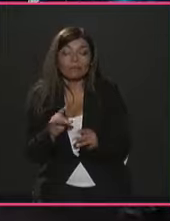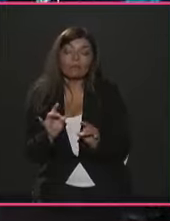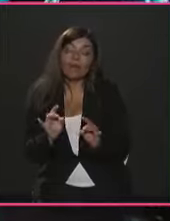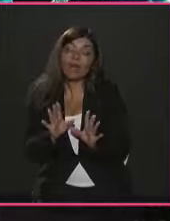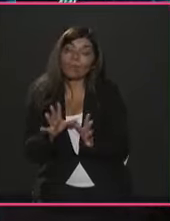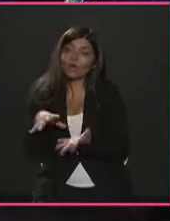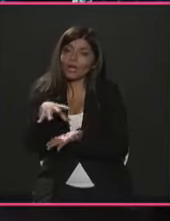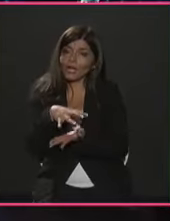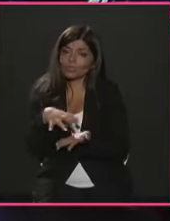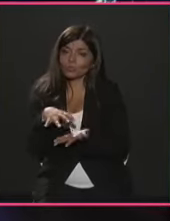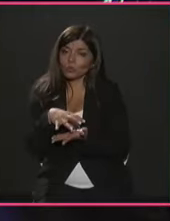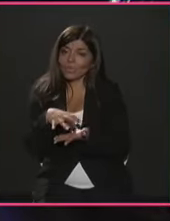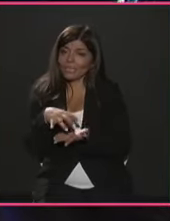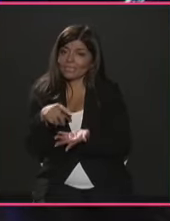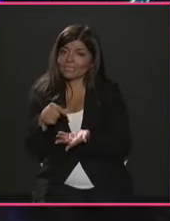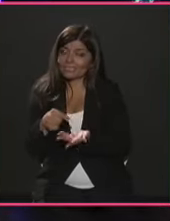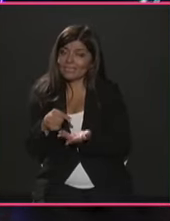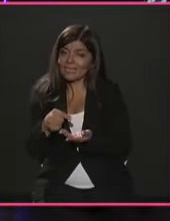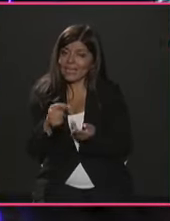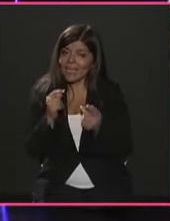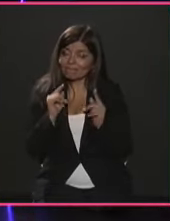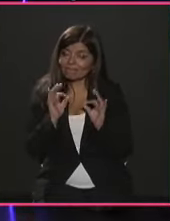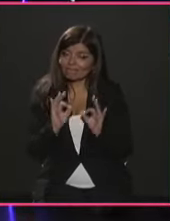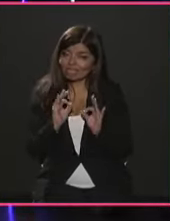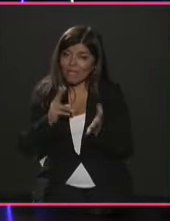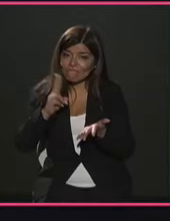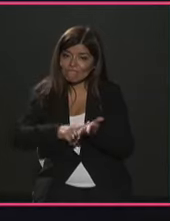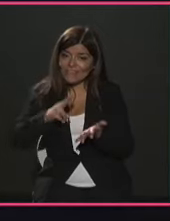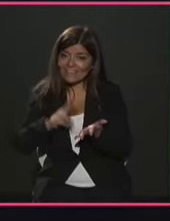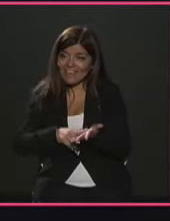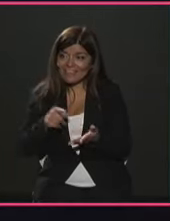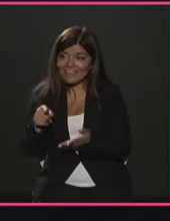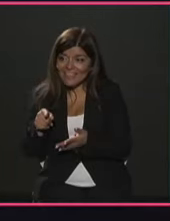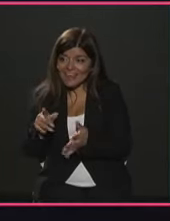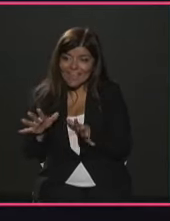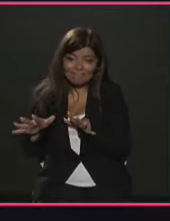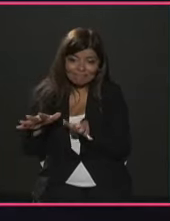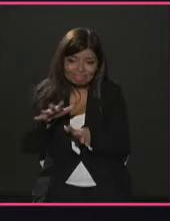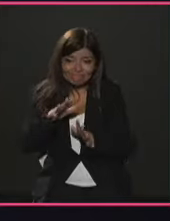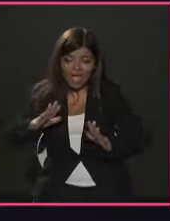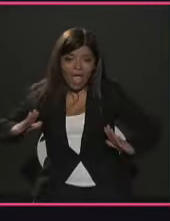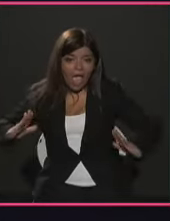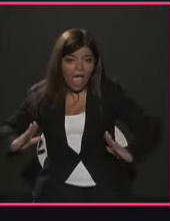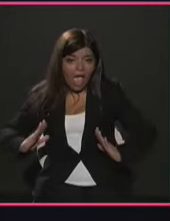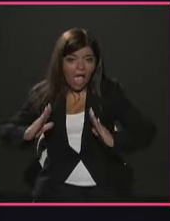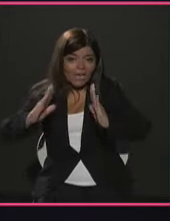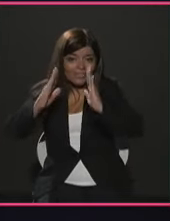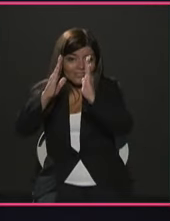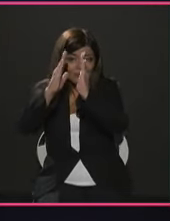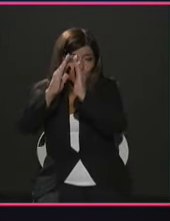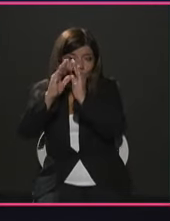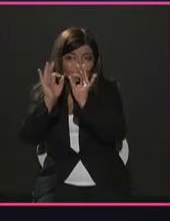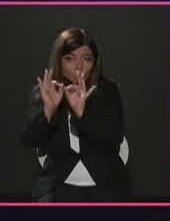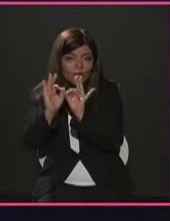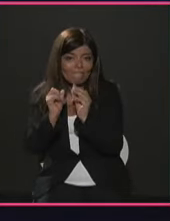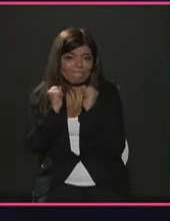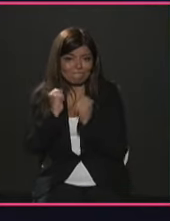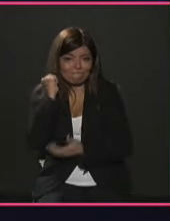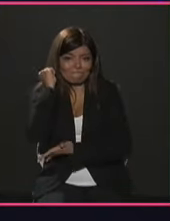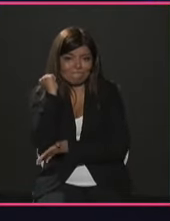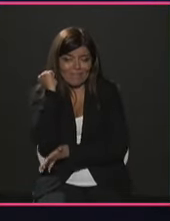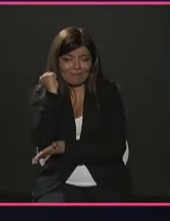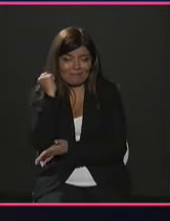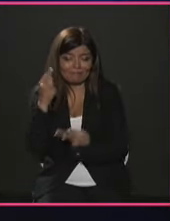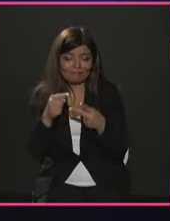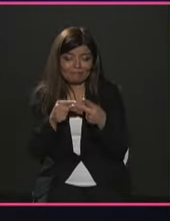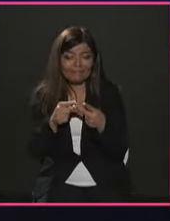nuestras ciudades Cómo hacer que nuestras ciudades sean efectivamente verdaderos invertebrados y aquí viene La la reflexión de